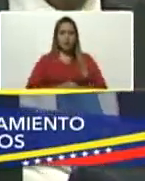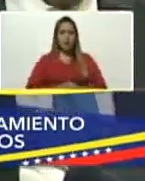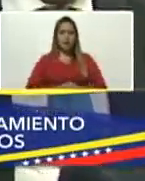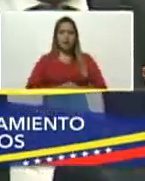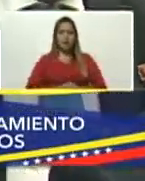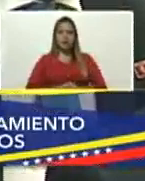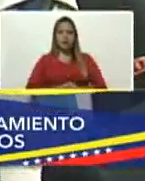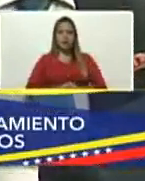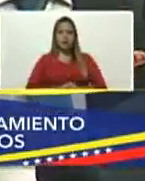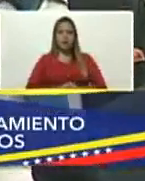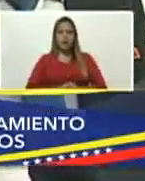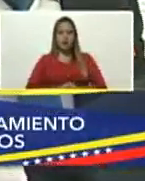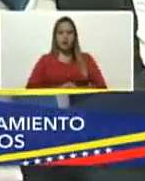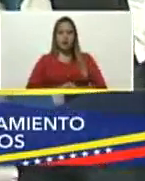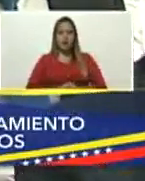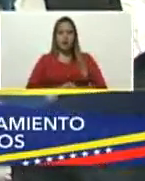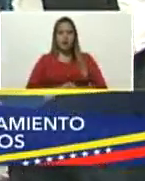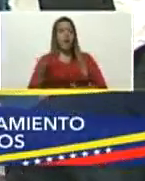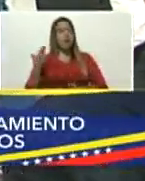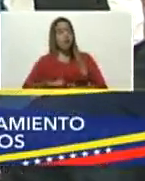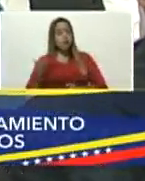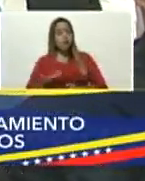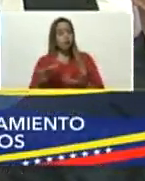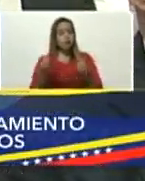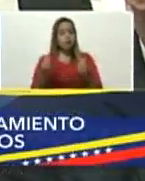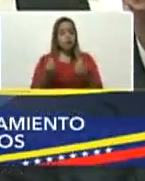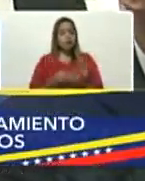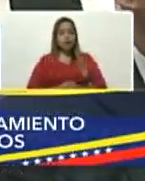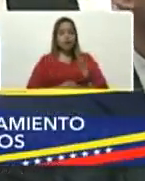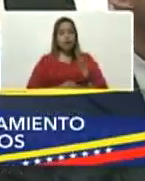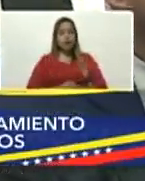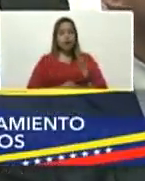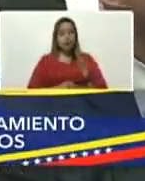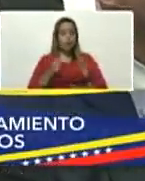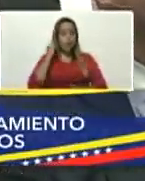con una ventaja al Foro de Sao Paulo. Mónica,